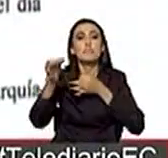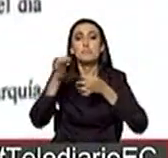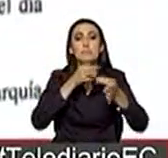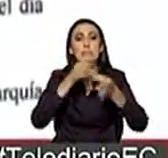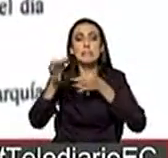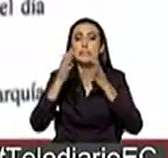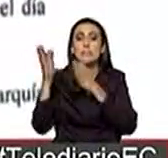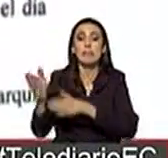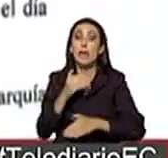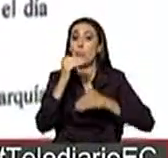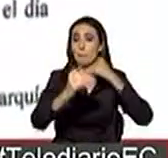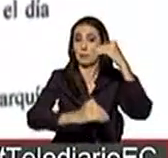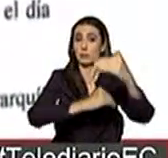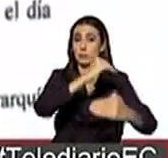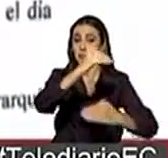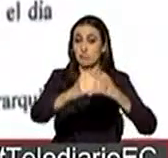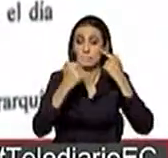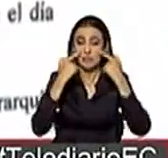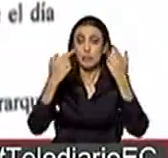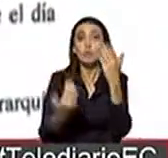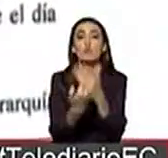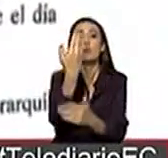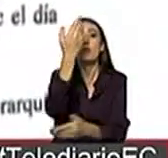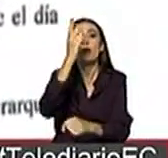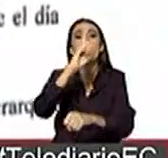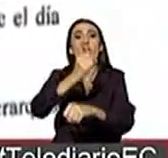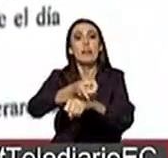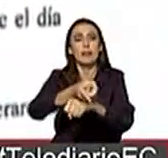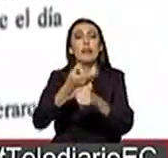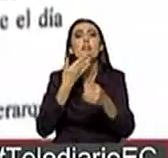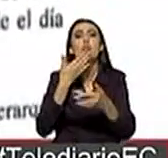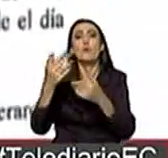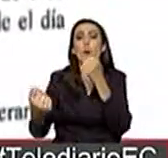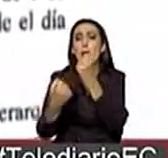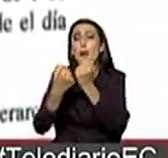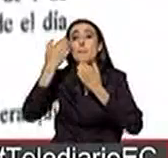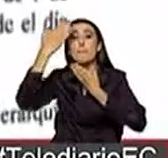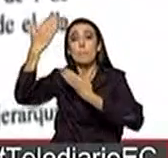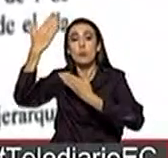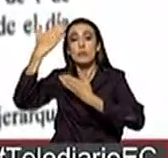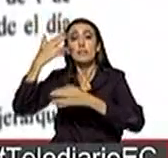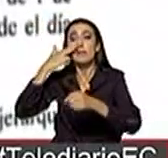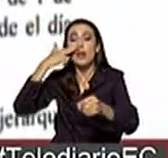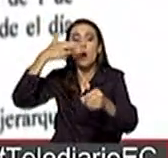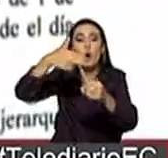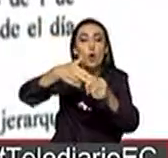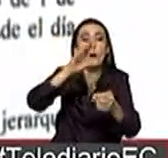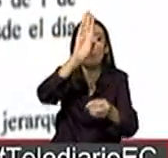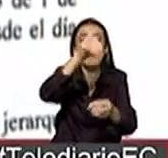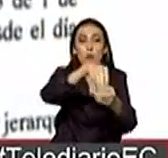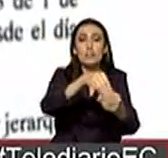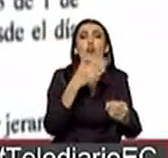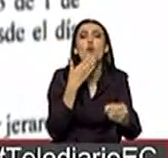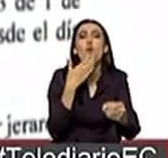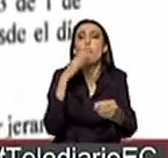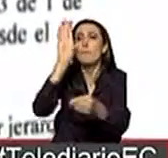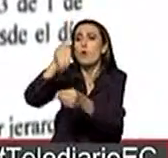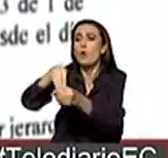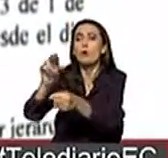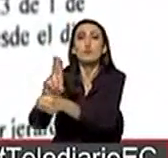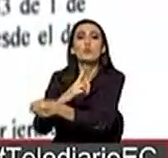inmediata se procederá a la elaboración de un nuevo decreto que permita una política de subsidios de combustibles con un enfoque integral